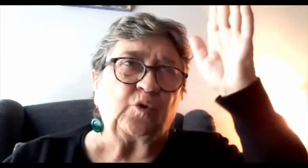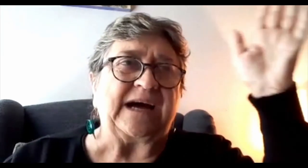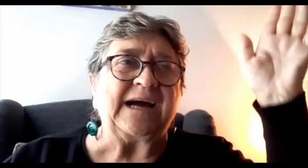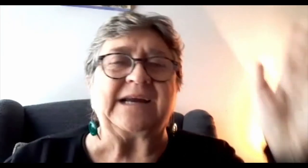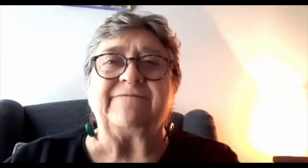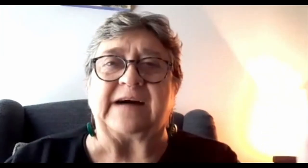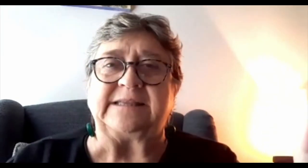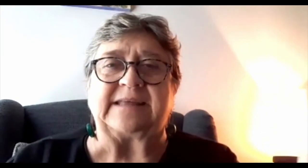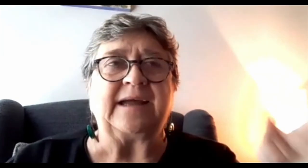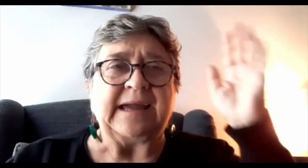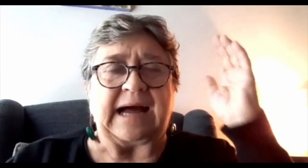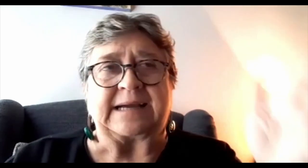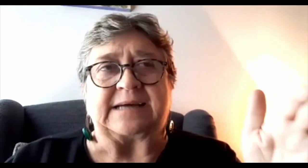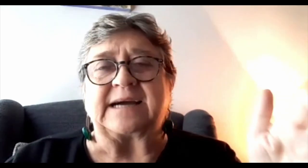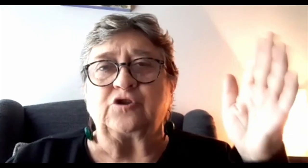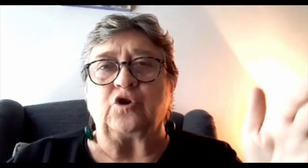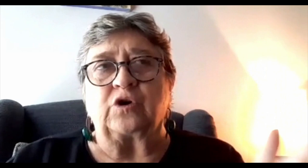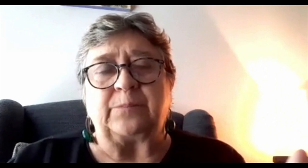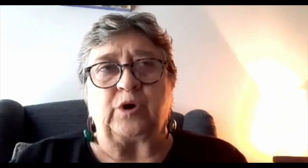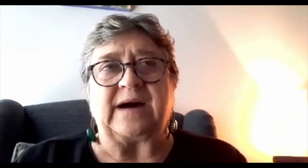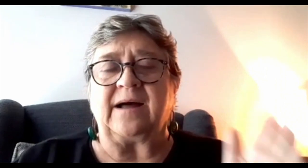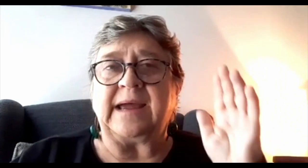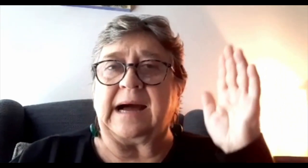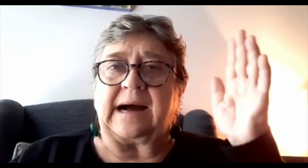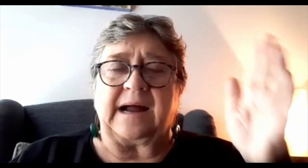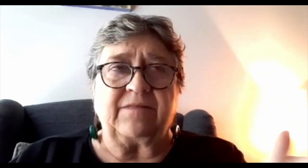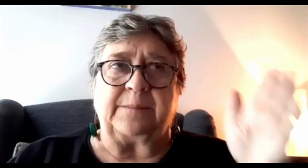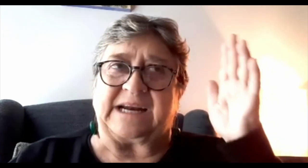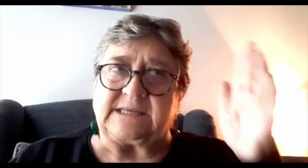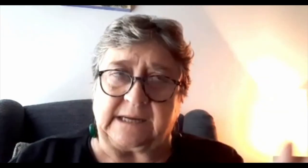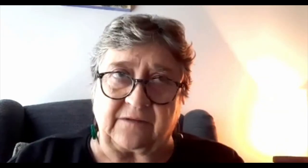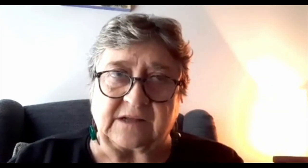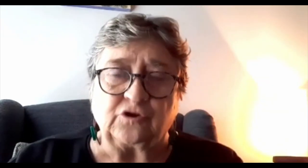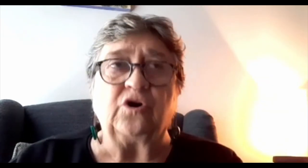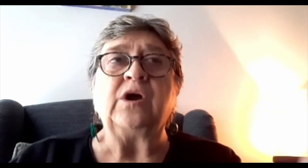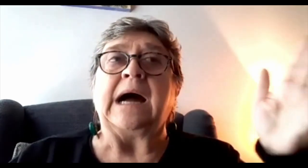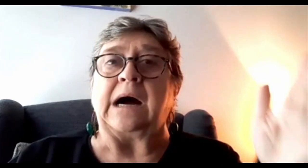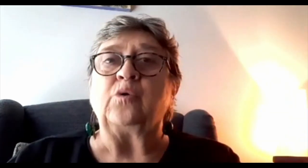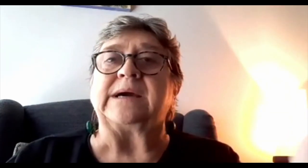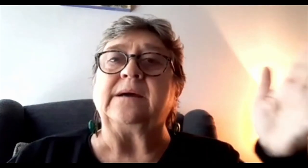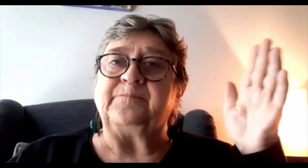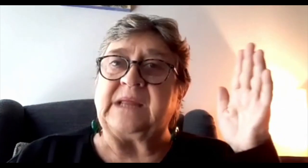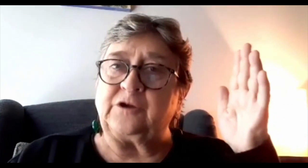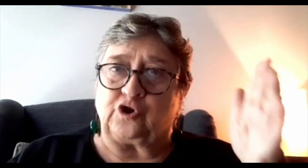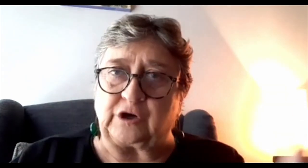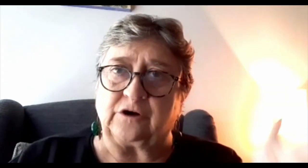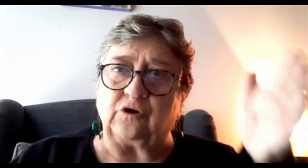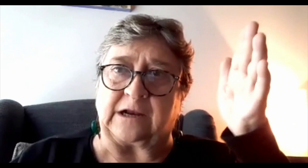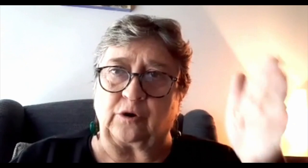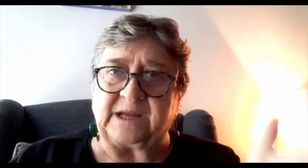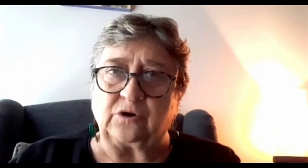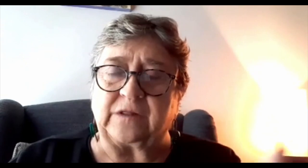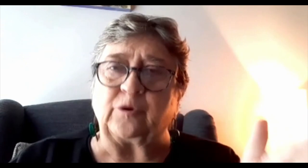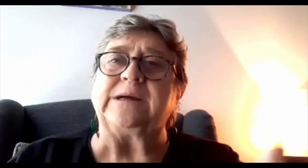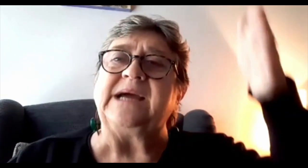y a su gran jerifalte a que ataque todo lo que pueda a Arce, van a seguir haciéndolo, aunque yo creo